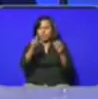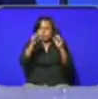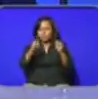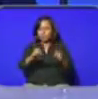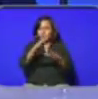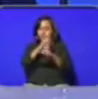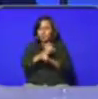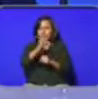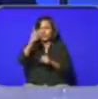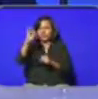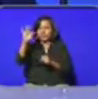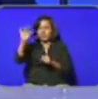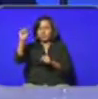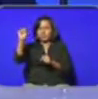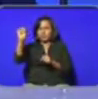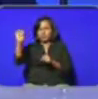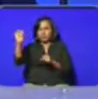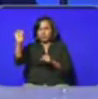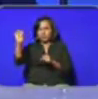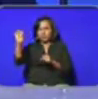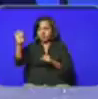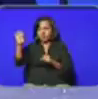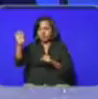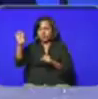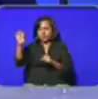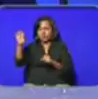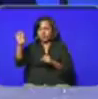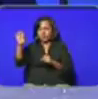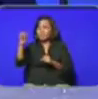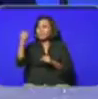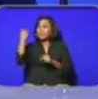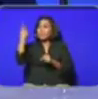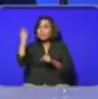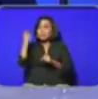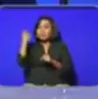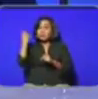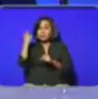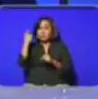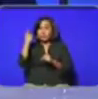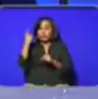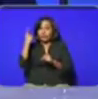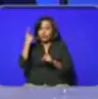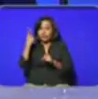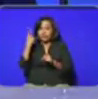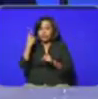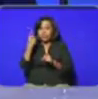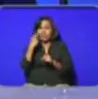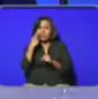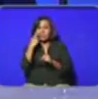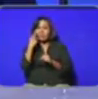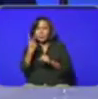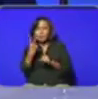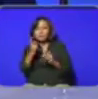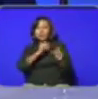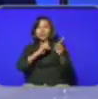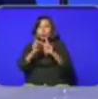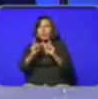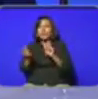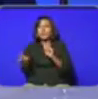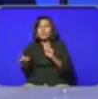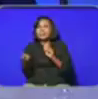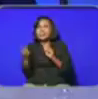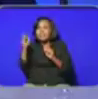Elena, entender que cuando tú te vas a las necesidades tecnológicas, a las necesidades